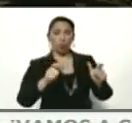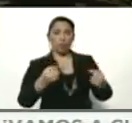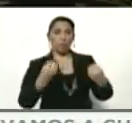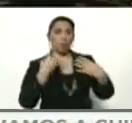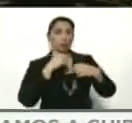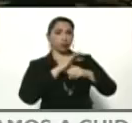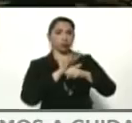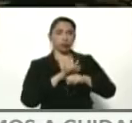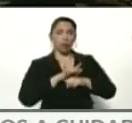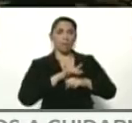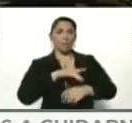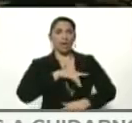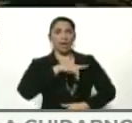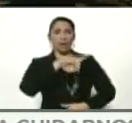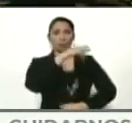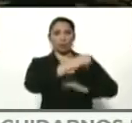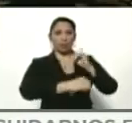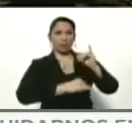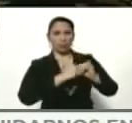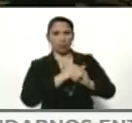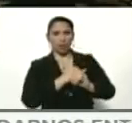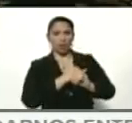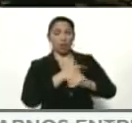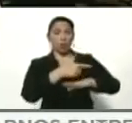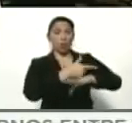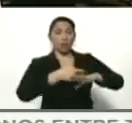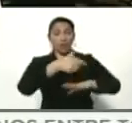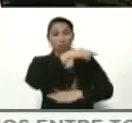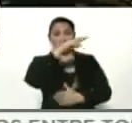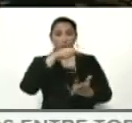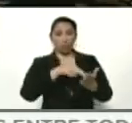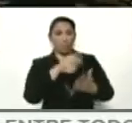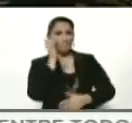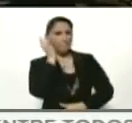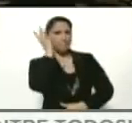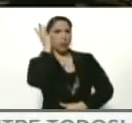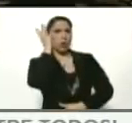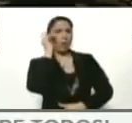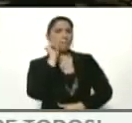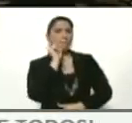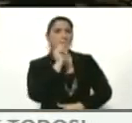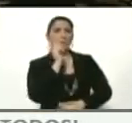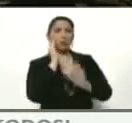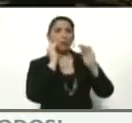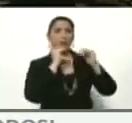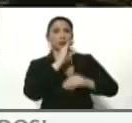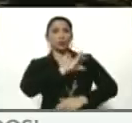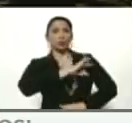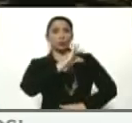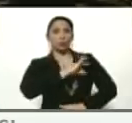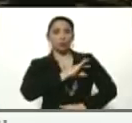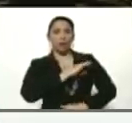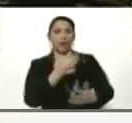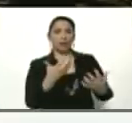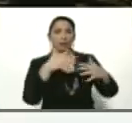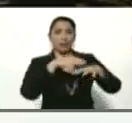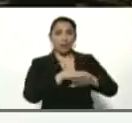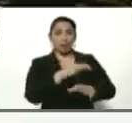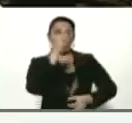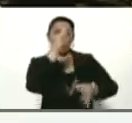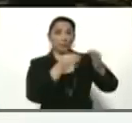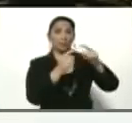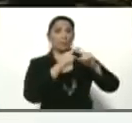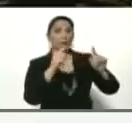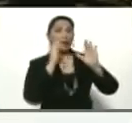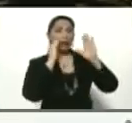internacionales. El gobierno nacional creó los puntos de atención social integral, justamente para